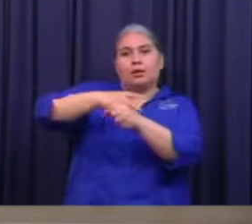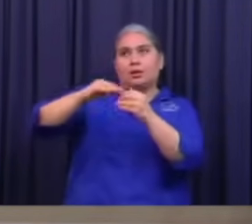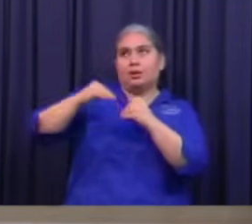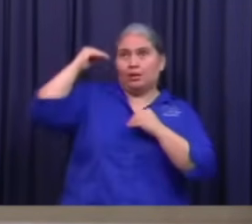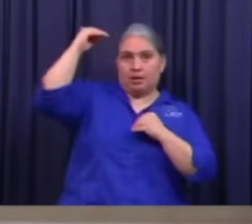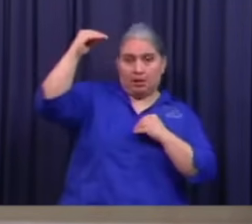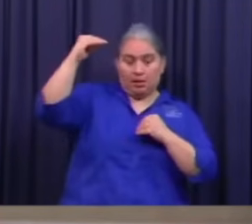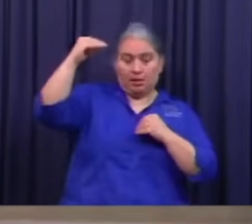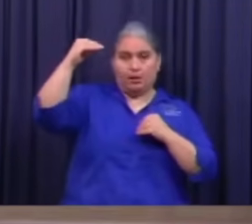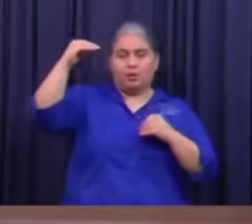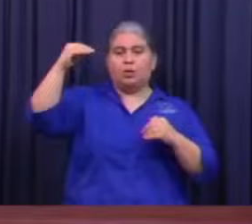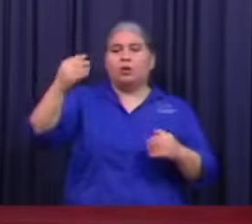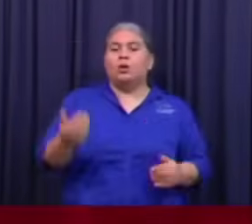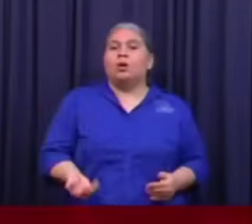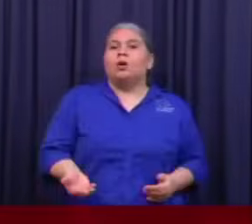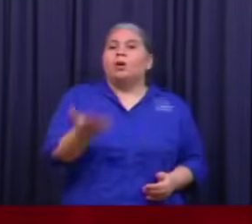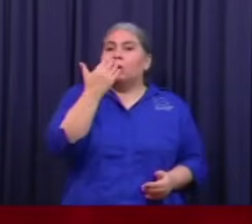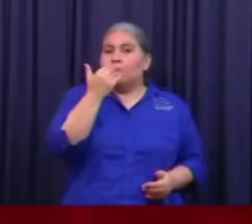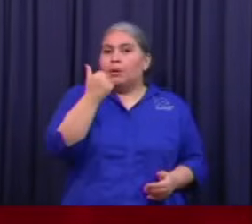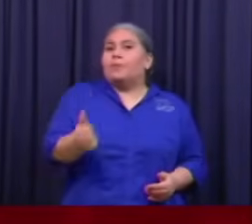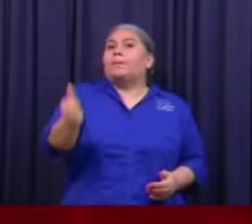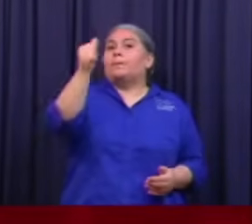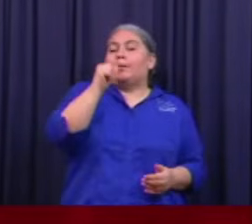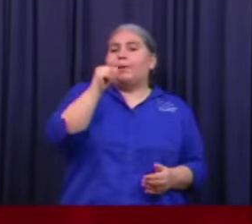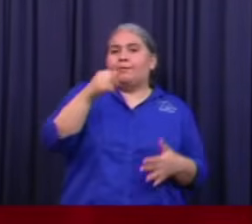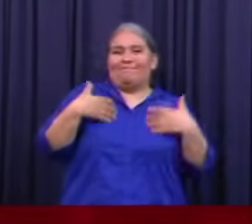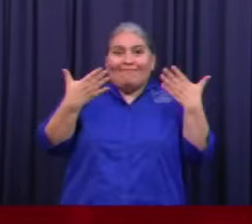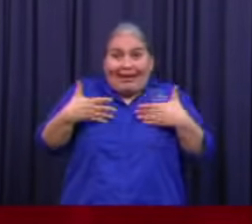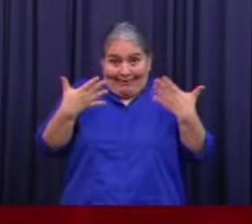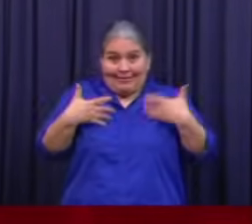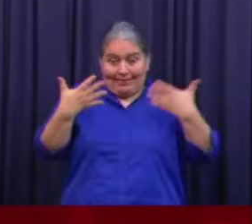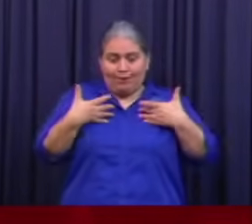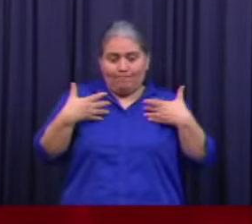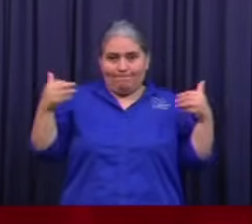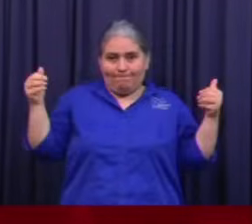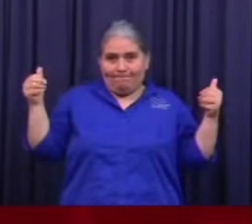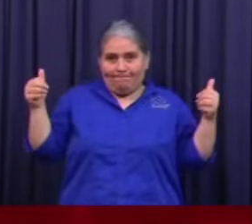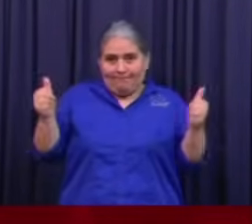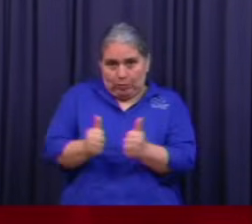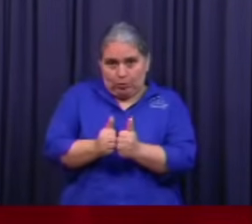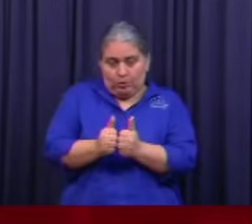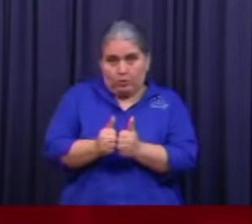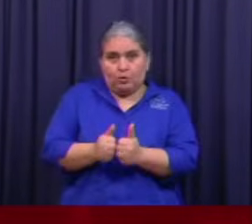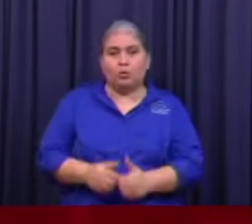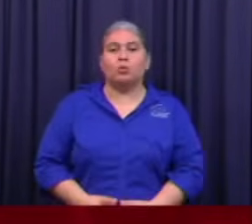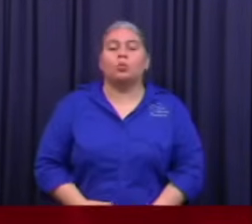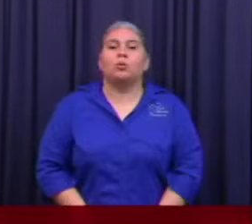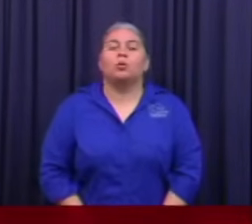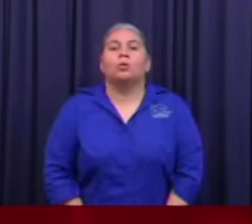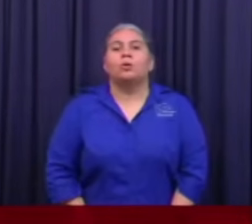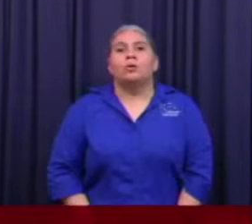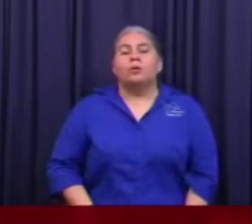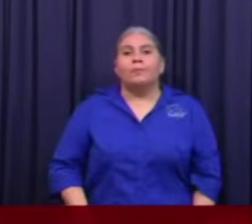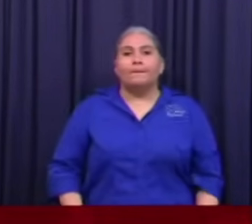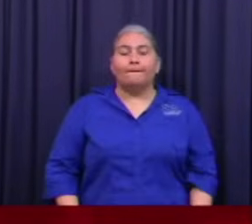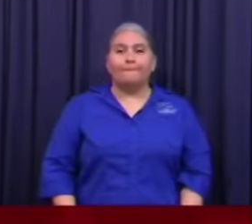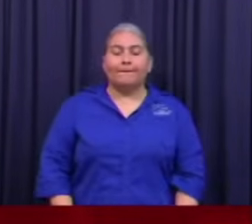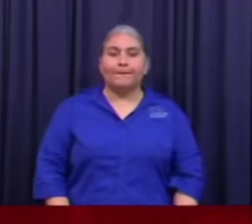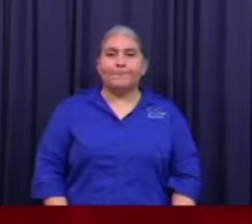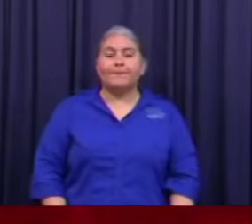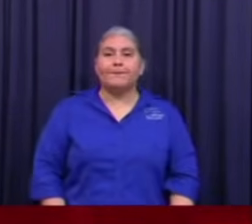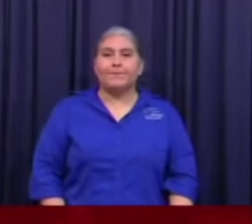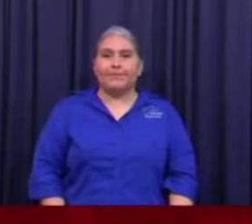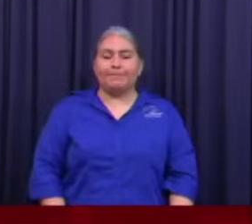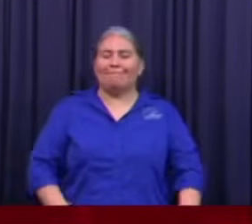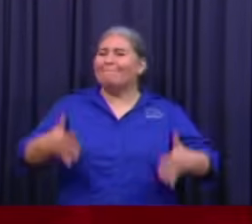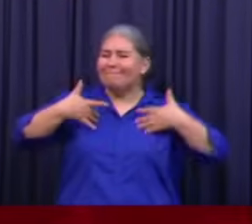alegraron con él Oh qué cosa más linda esa es otra cosa que lo vamos a ver en un momentito pero la cosa